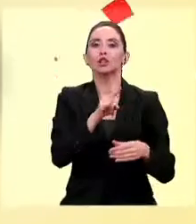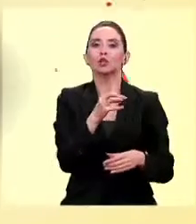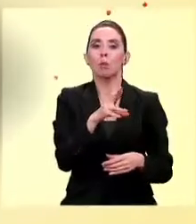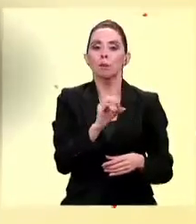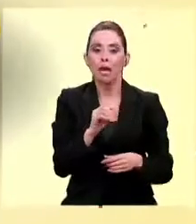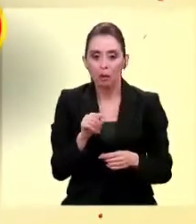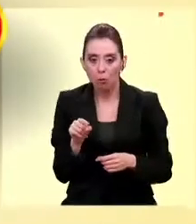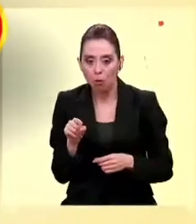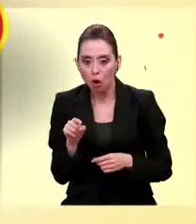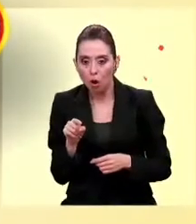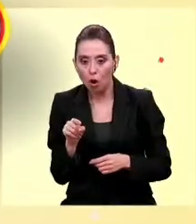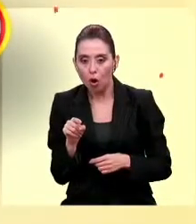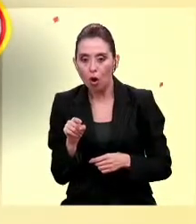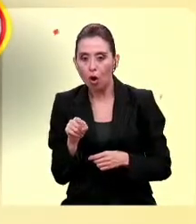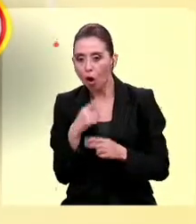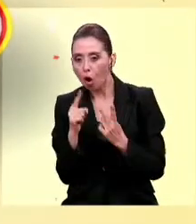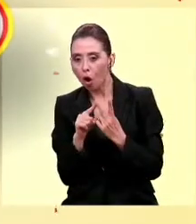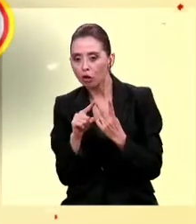superior.